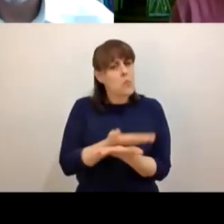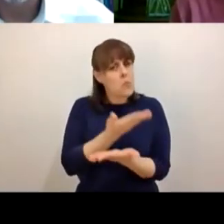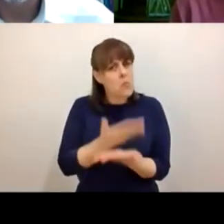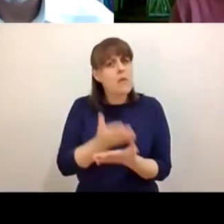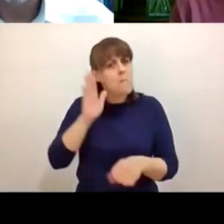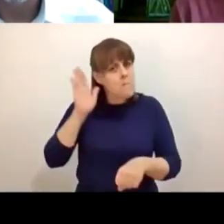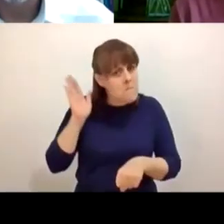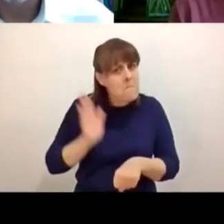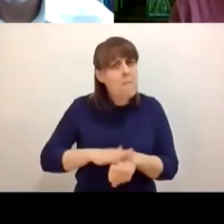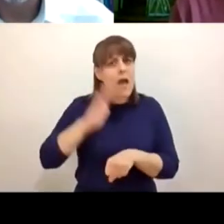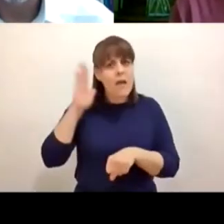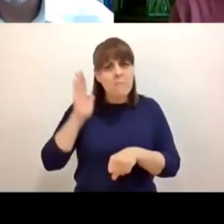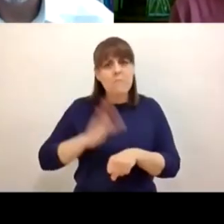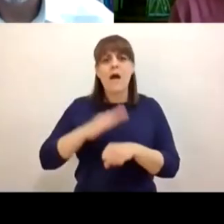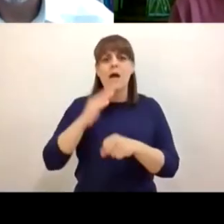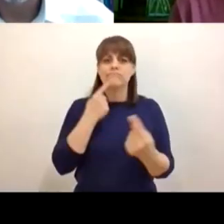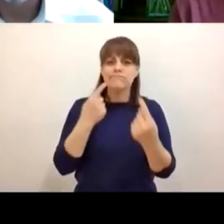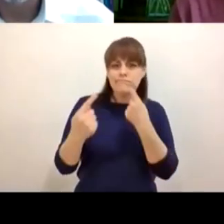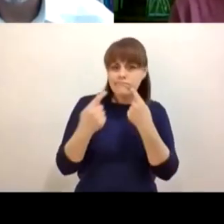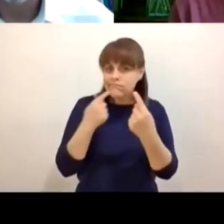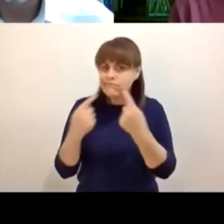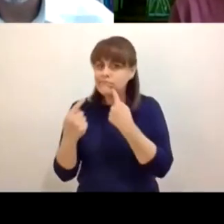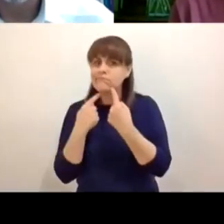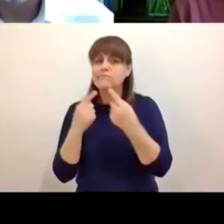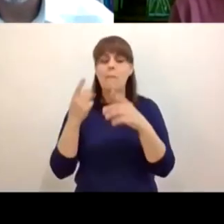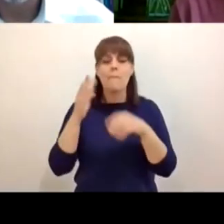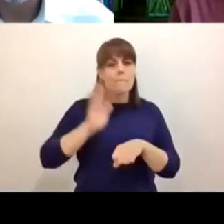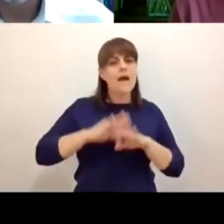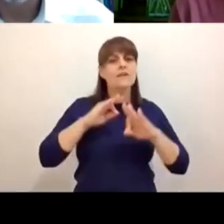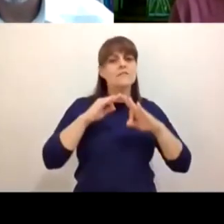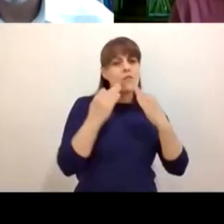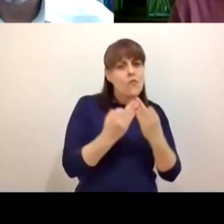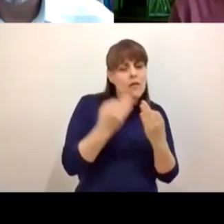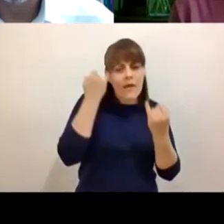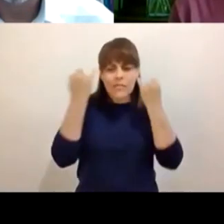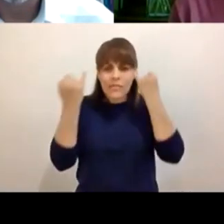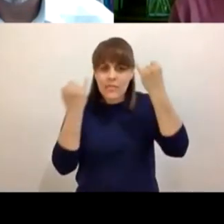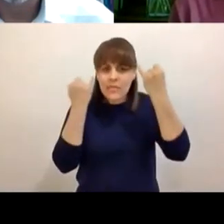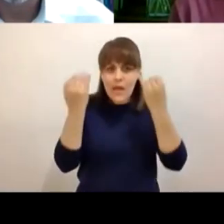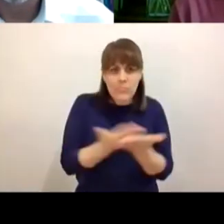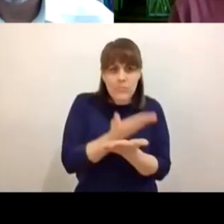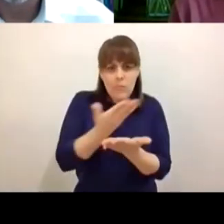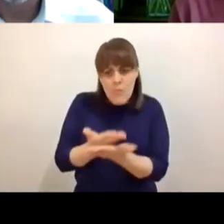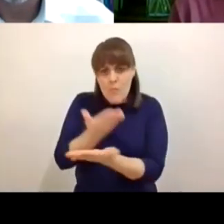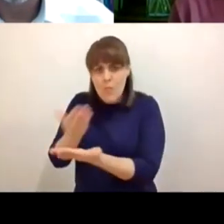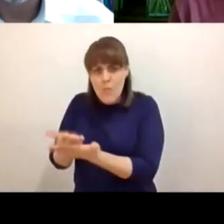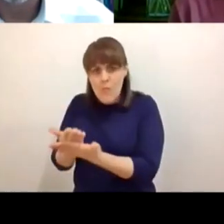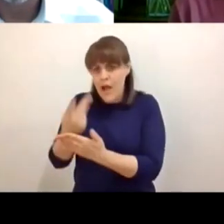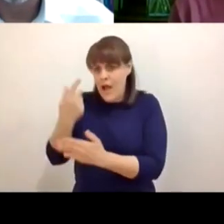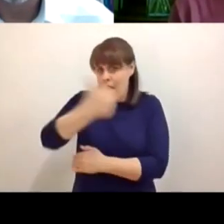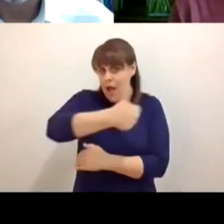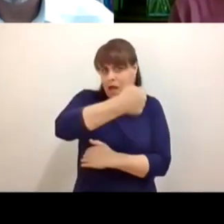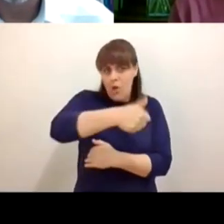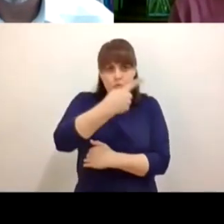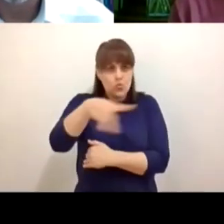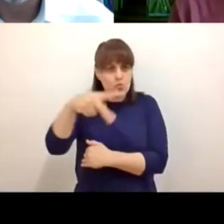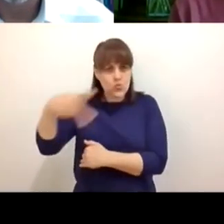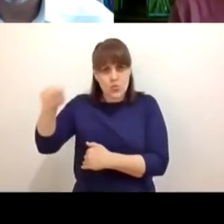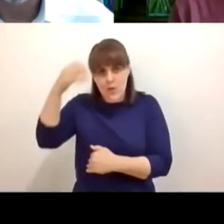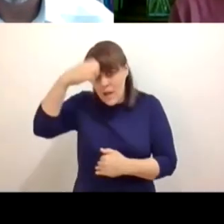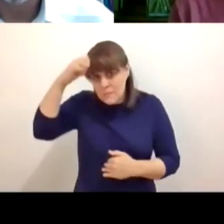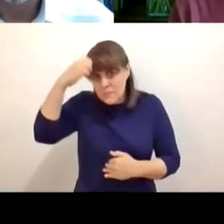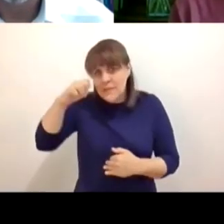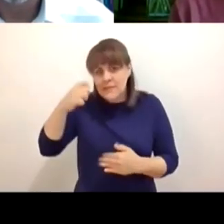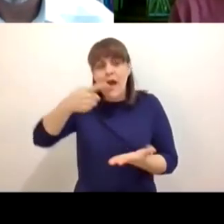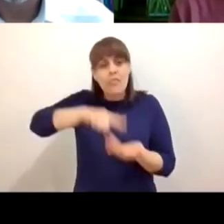a crear modelos y proyectos e intervenciones desde la trinchera en la que estemos, integrales, hablando de amor,